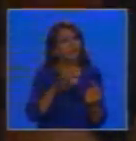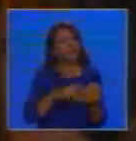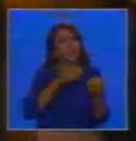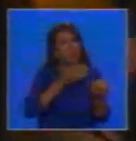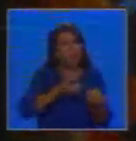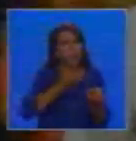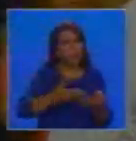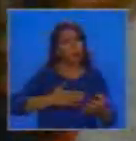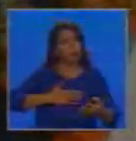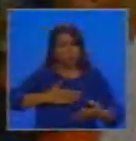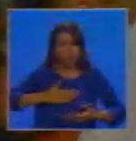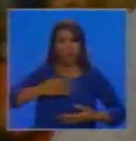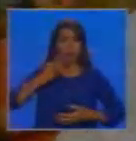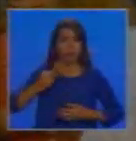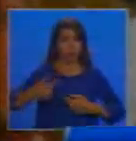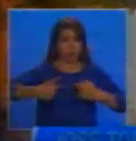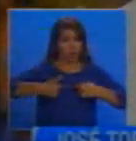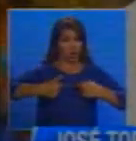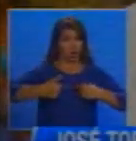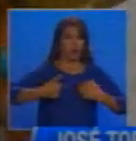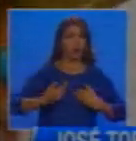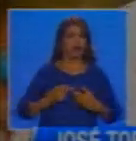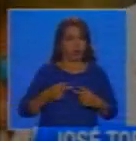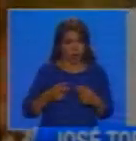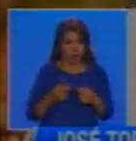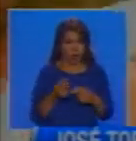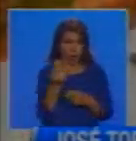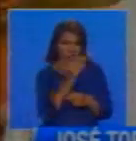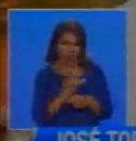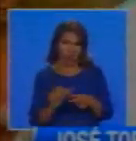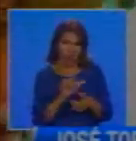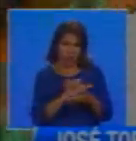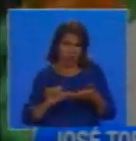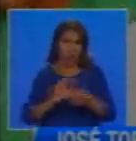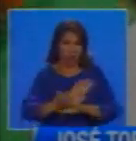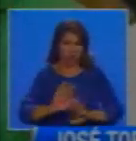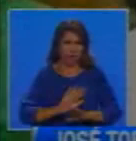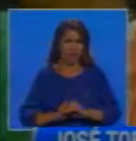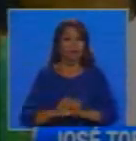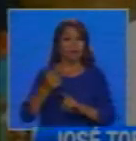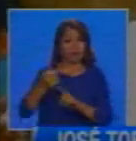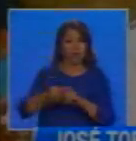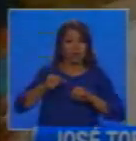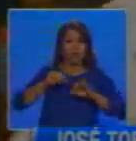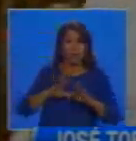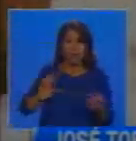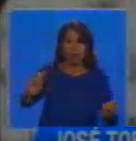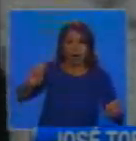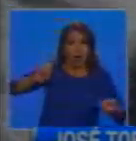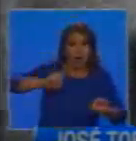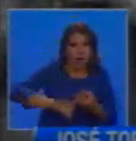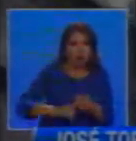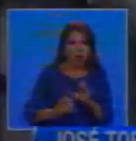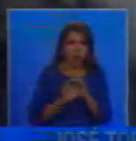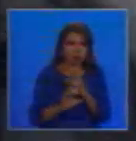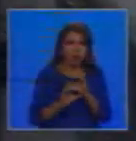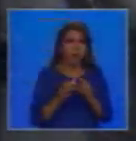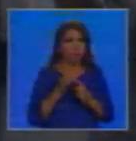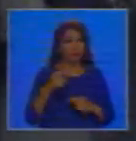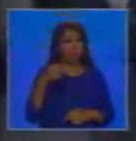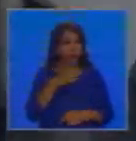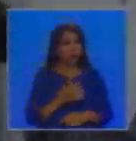su experiencia. He operado de un cáncer al colon. Desde el mes de septiembre no nos dan funda. Esto utilizamos nosotros.